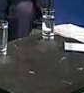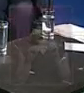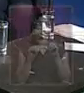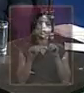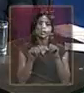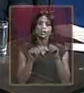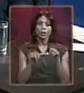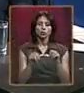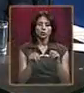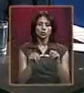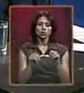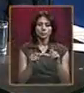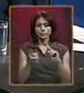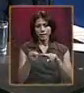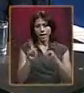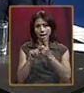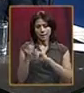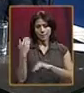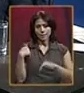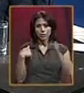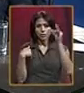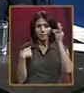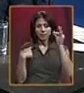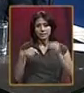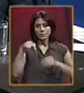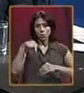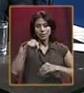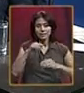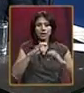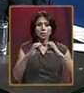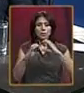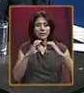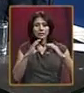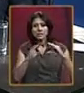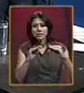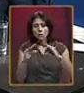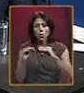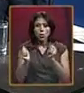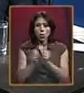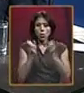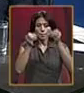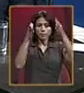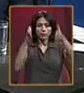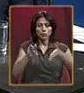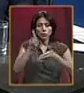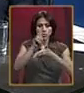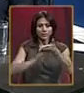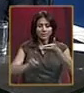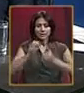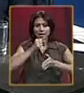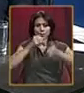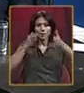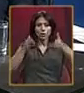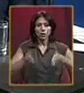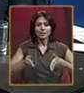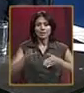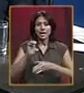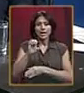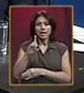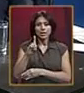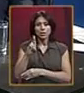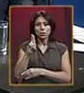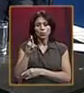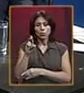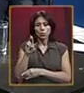Continuamos, amigas y amigos, en esta conversación con el profesor universitario y periodista don Eduardo